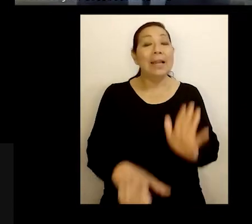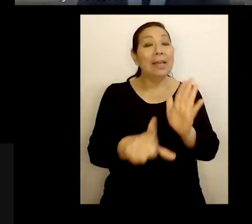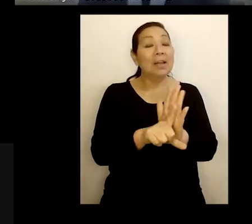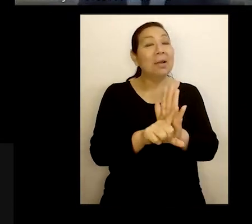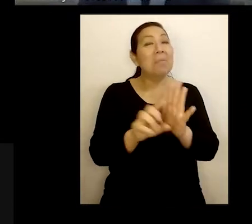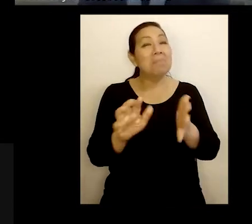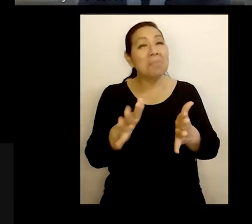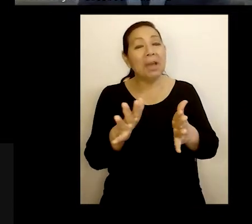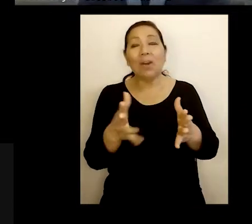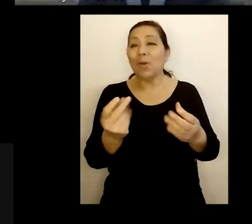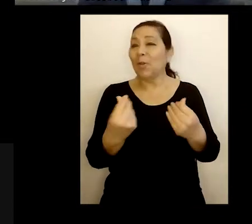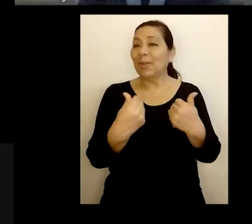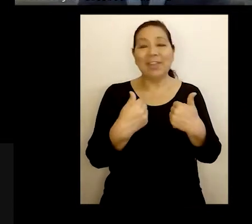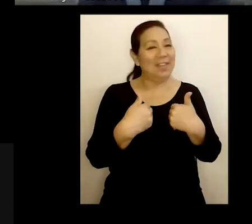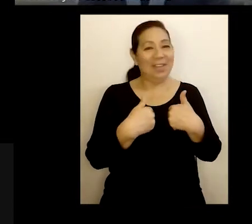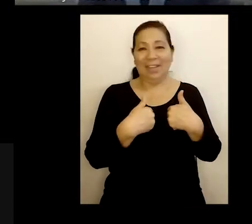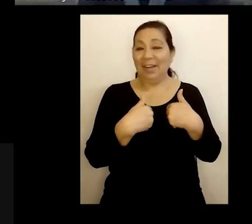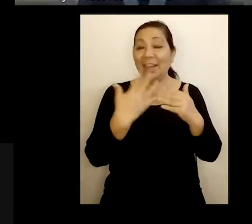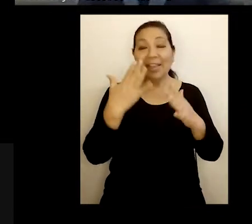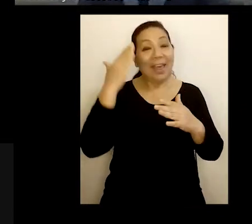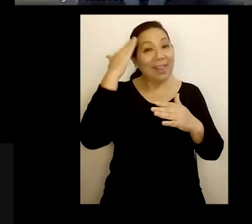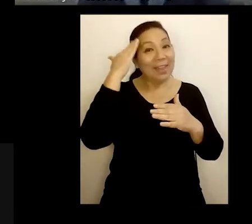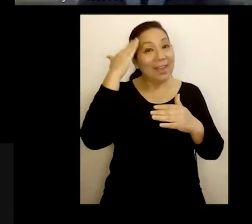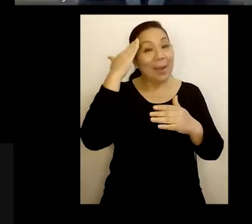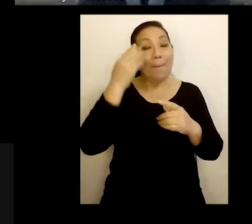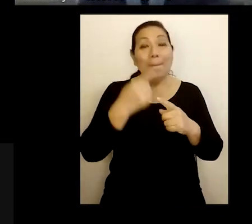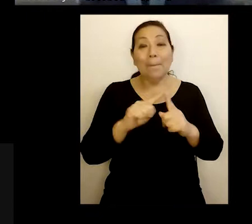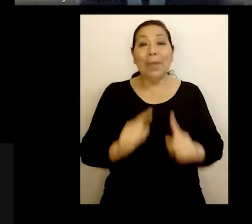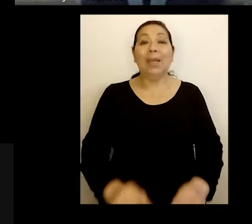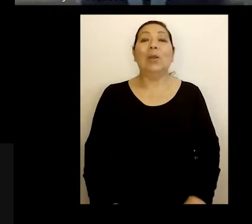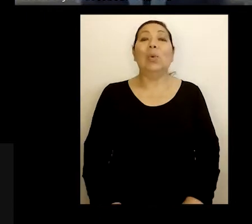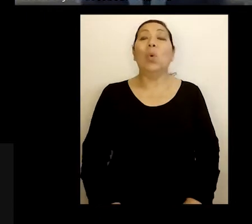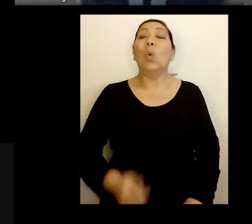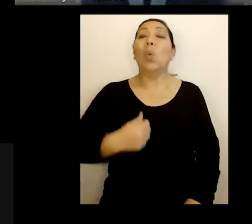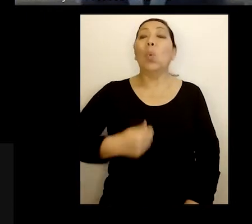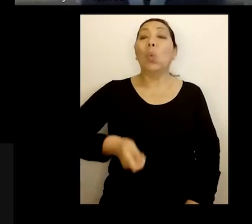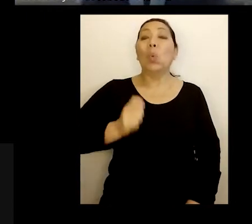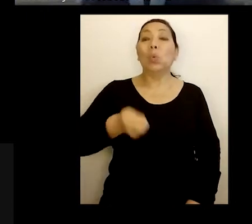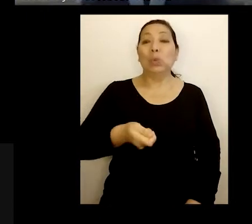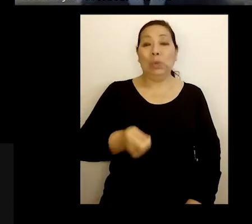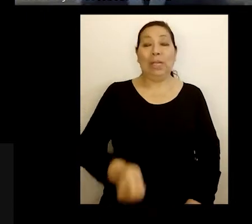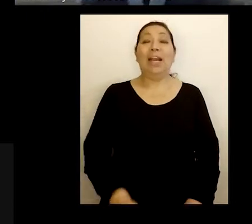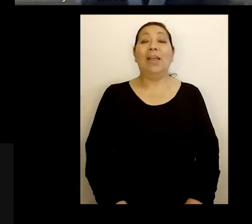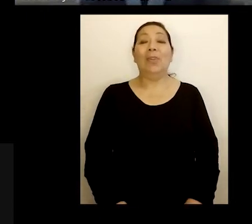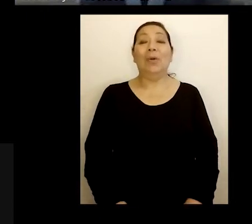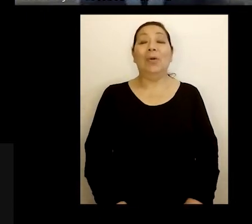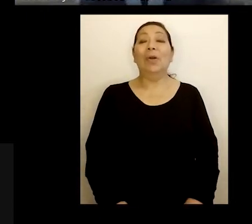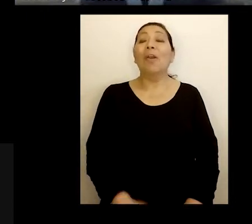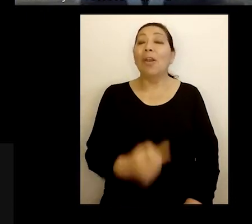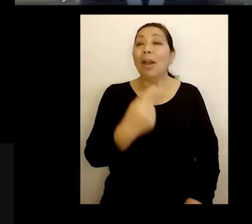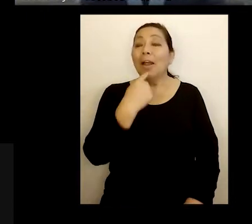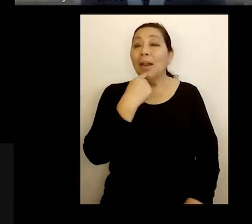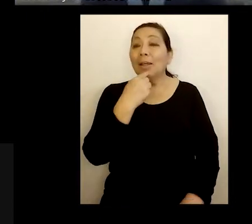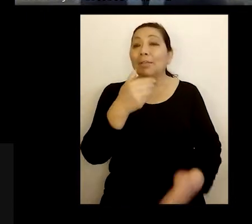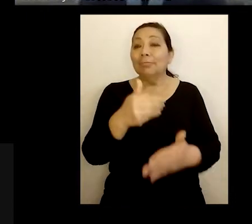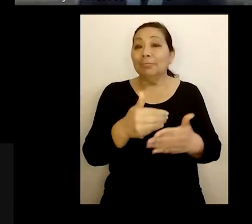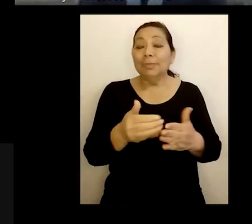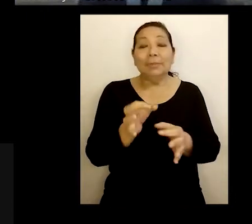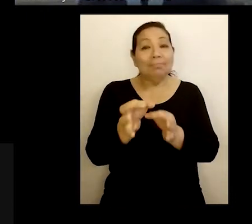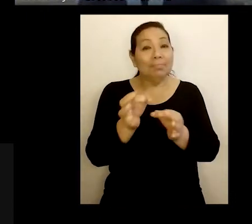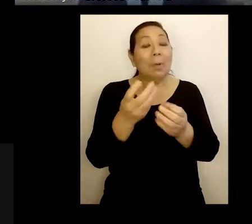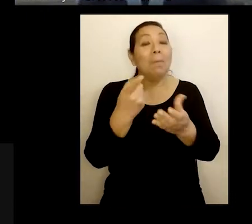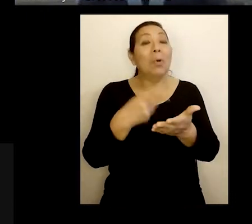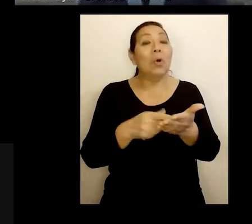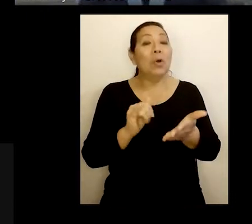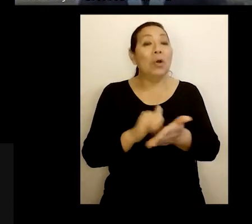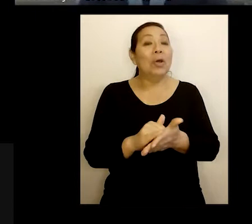lesiones leves, tiene que ser 10 días. Sin embargo, el juzgado lo tipifica o le abre la instrucción